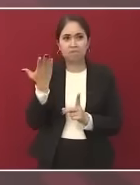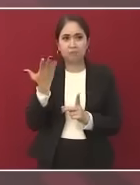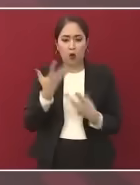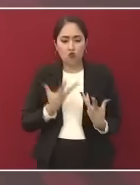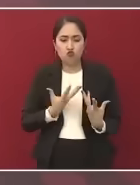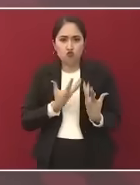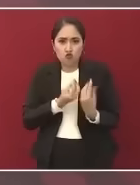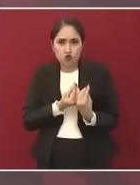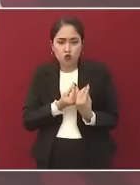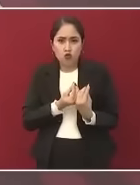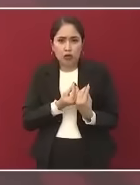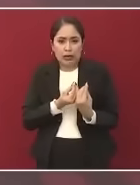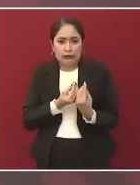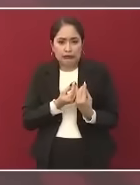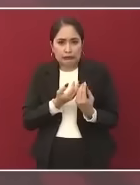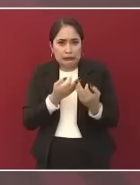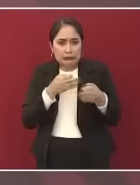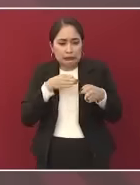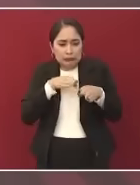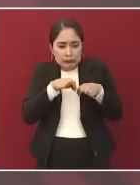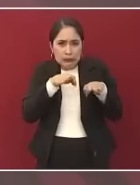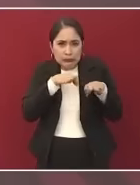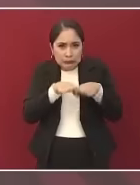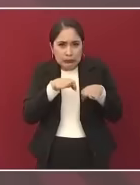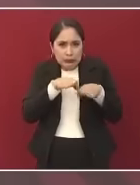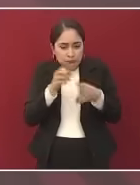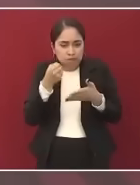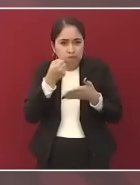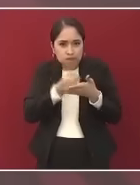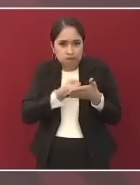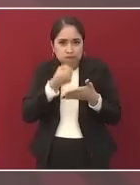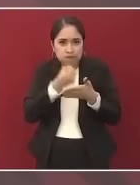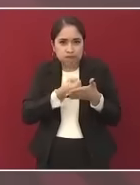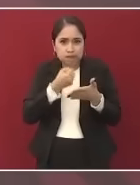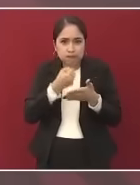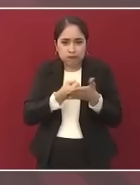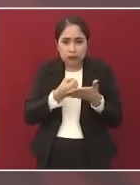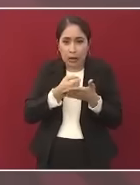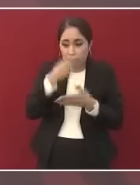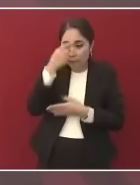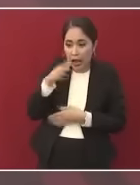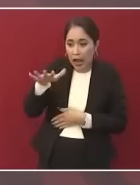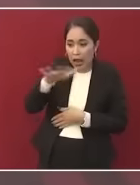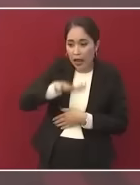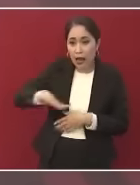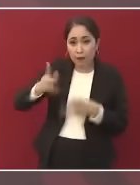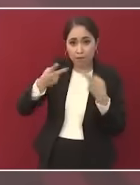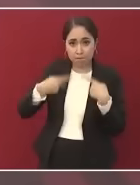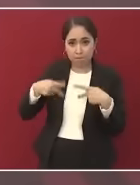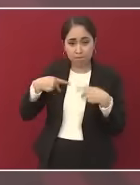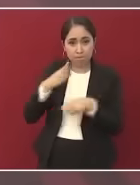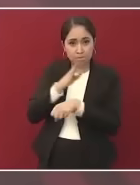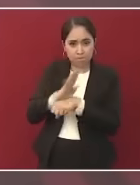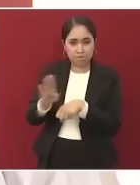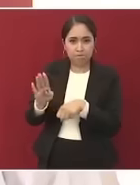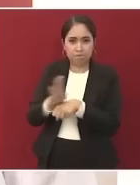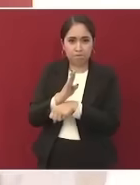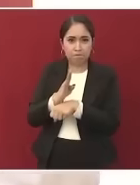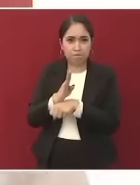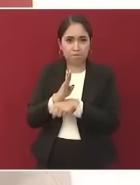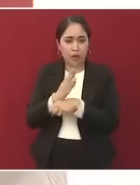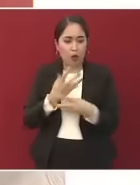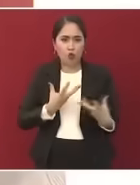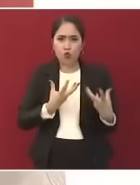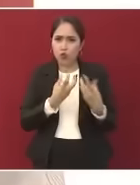desde ahí volver a reiterar un mensaje de aprecio y cariño a la considerada capital del narcotráfico mexicano por excelencia